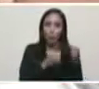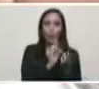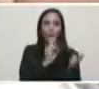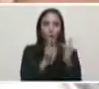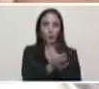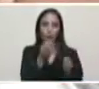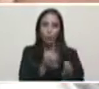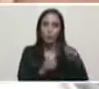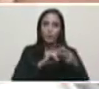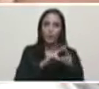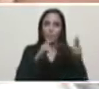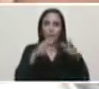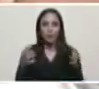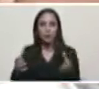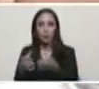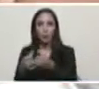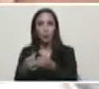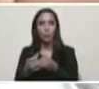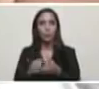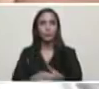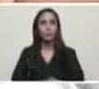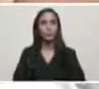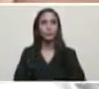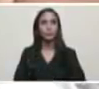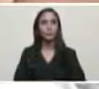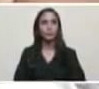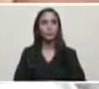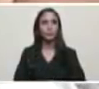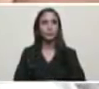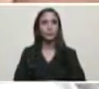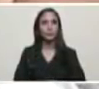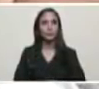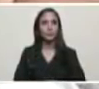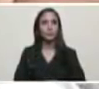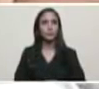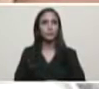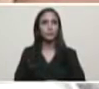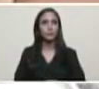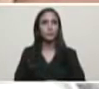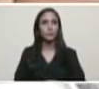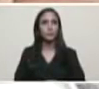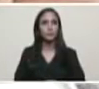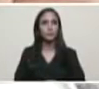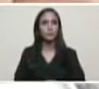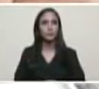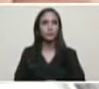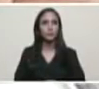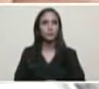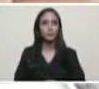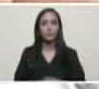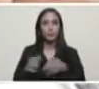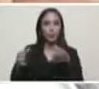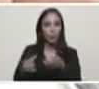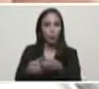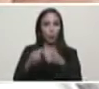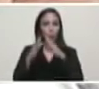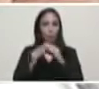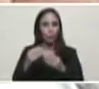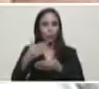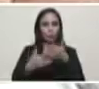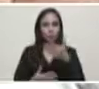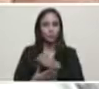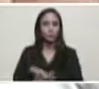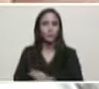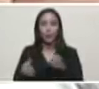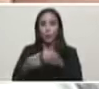de justicia y paz y la gran misión vivienda Venezuela impulsar la aut Perdón impulsar la autosustentabilidad de